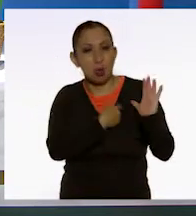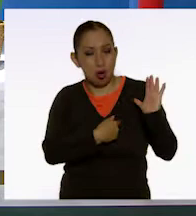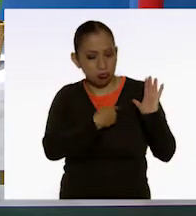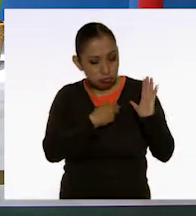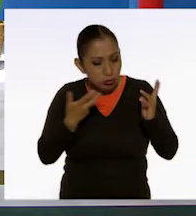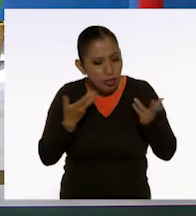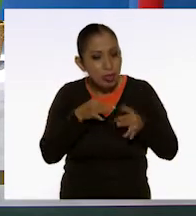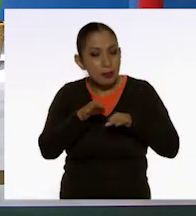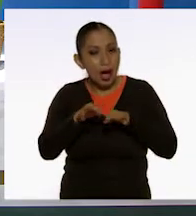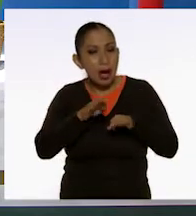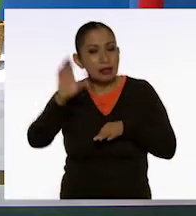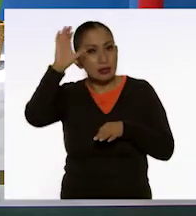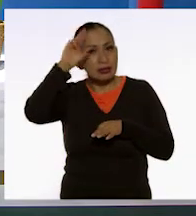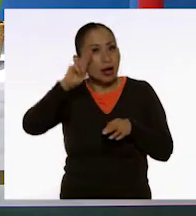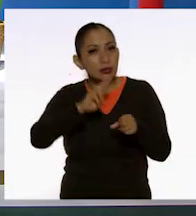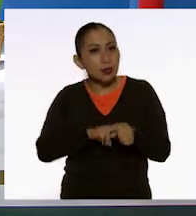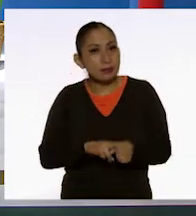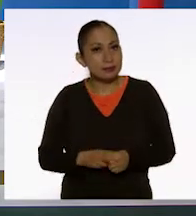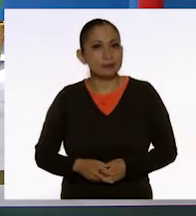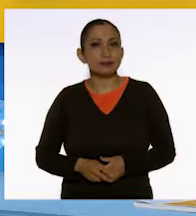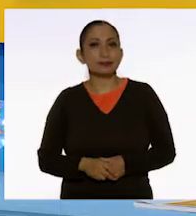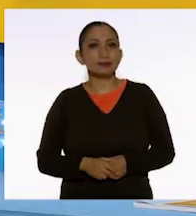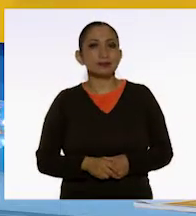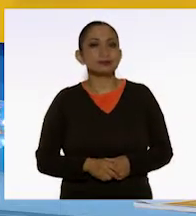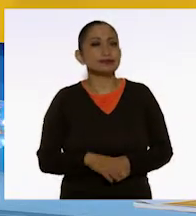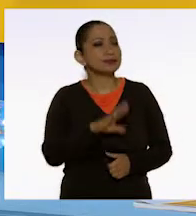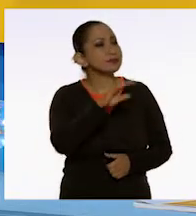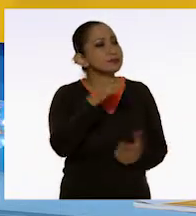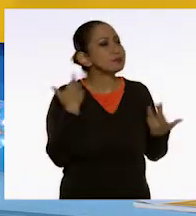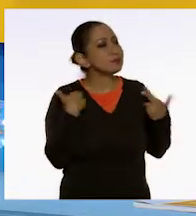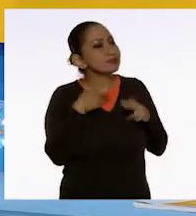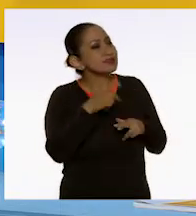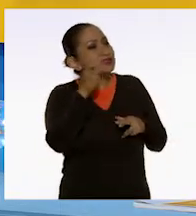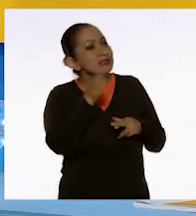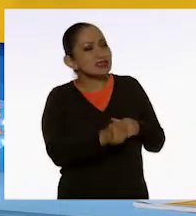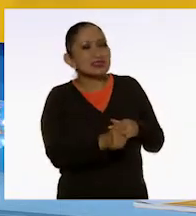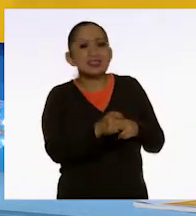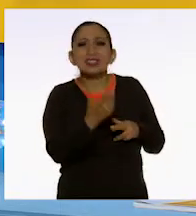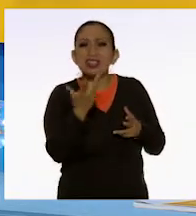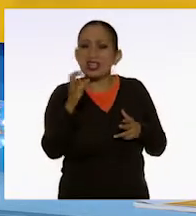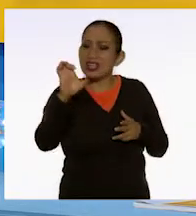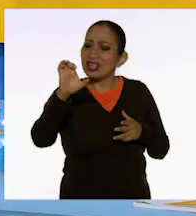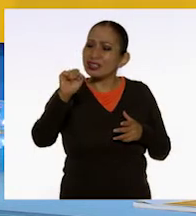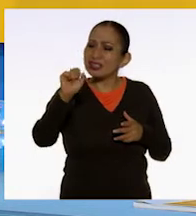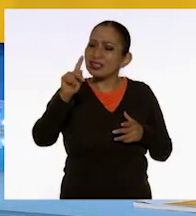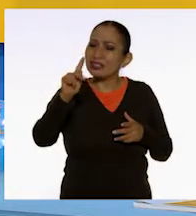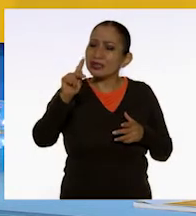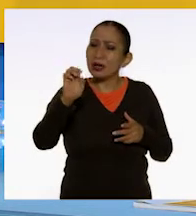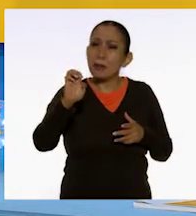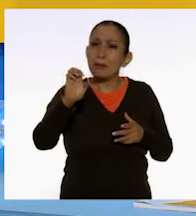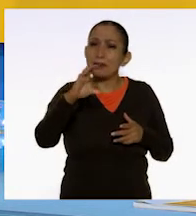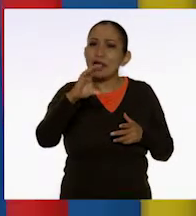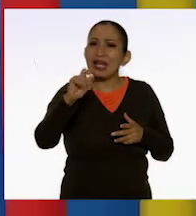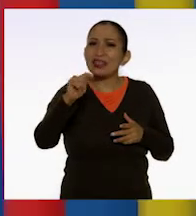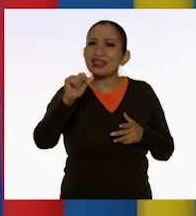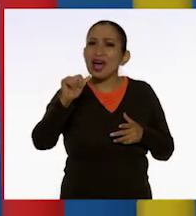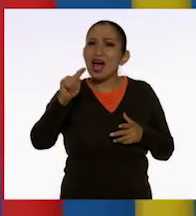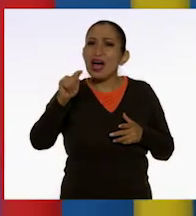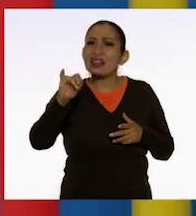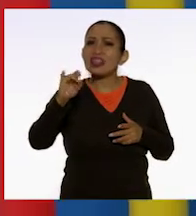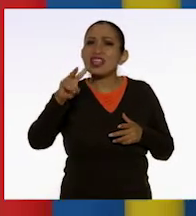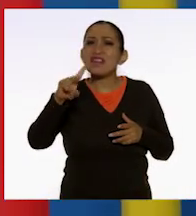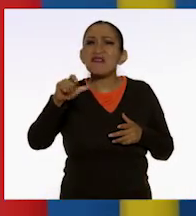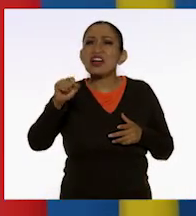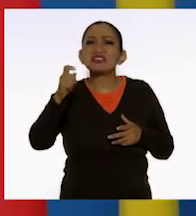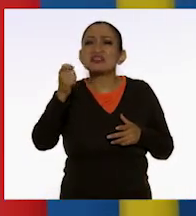de Ciencias Naturales. Pero, profesor, ¿a qué se refiere con las expectativas de alumnas y alumnos? Mira,